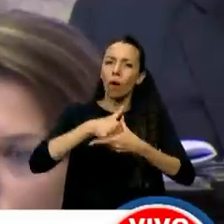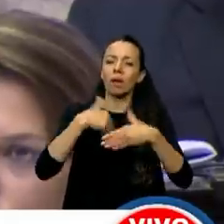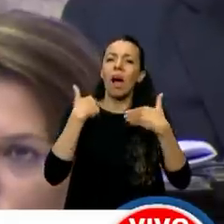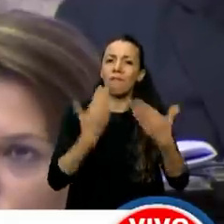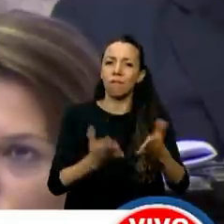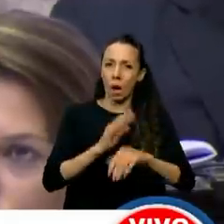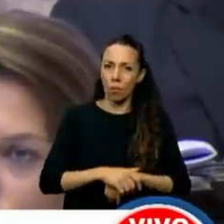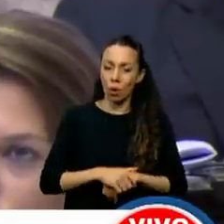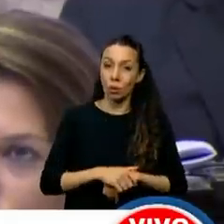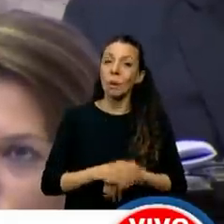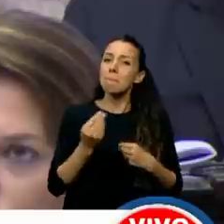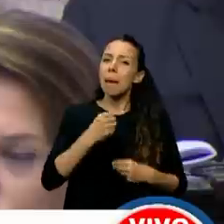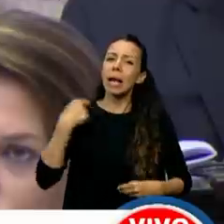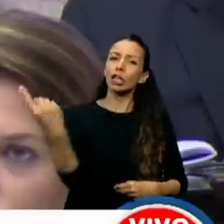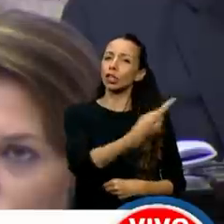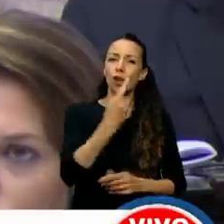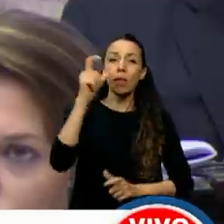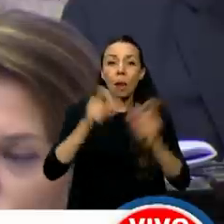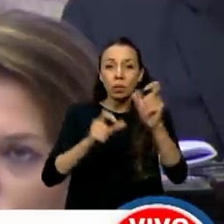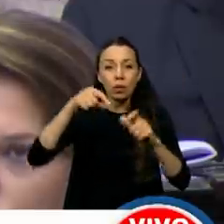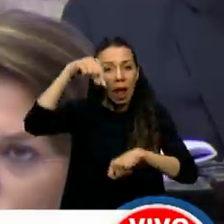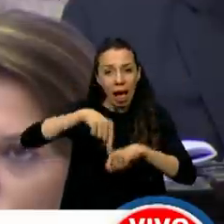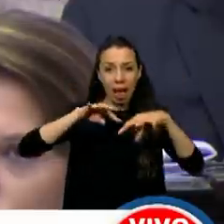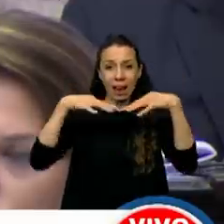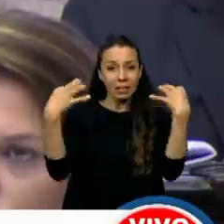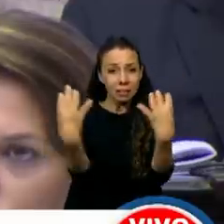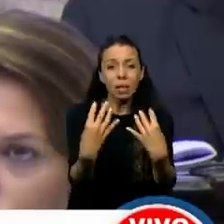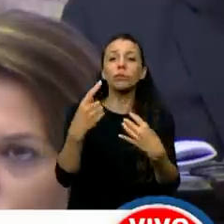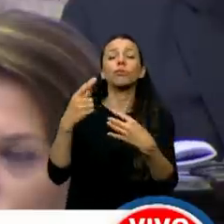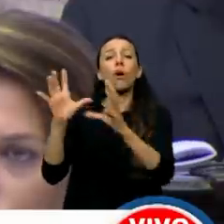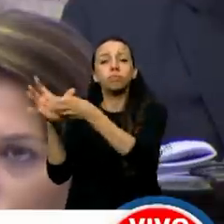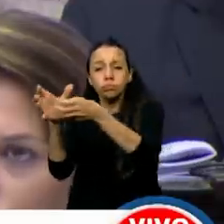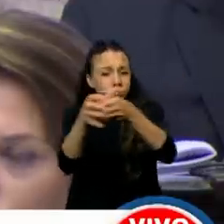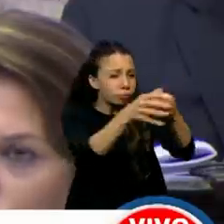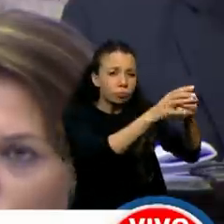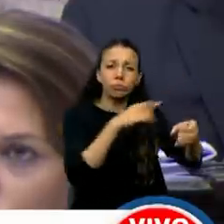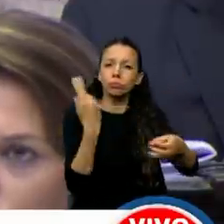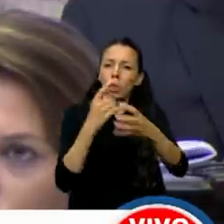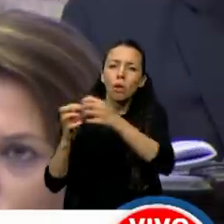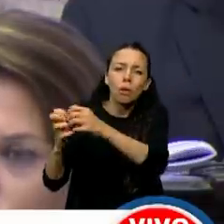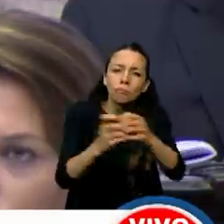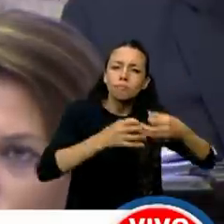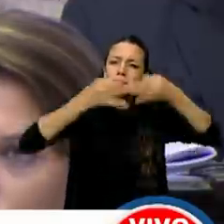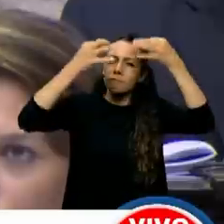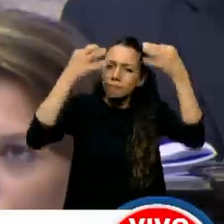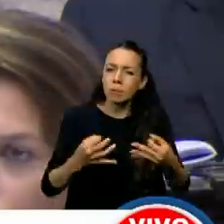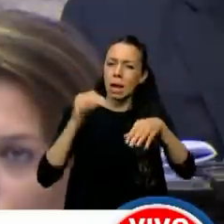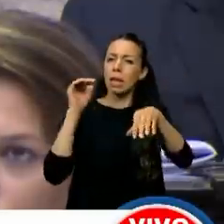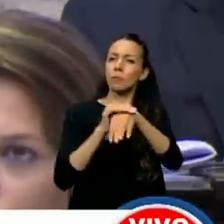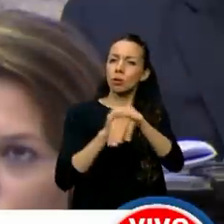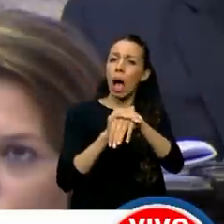entre todos y todas en esta cámara en este recinto junto a todos los bloques debatamos con la madurez que necesitan los